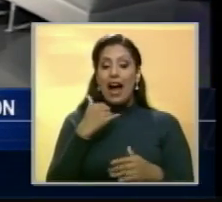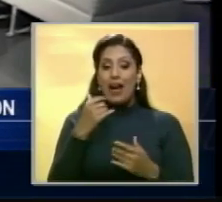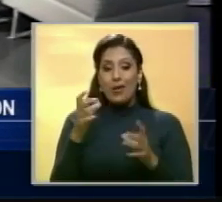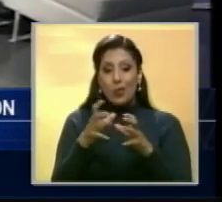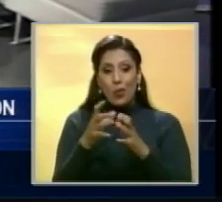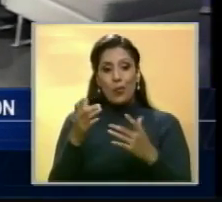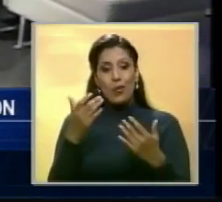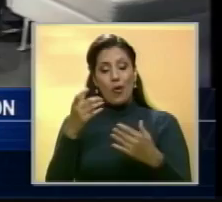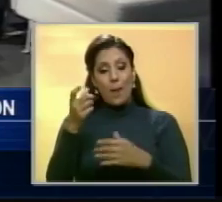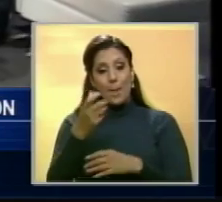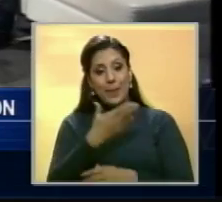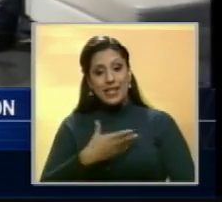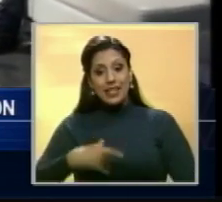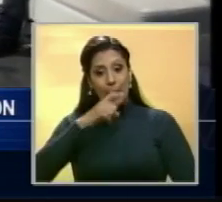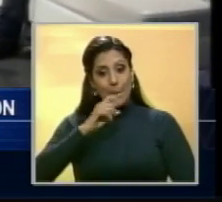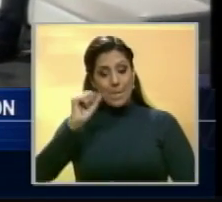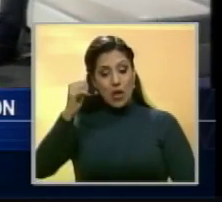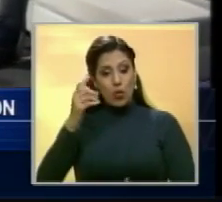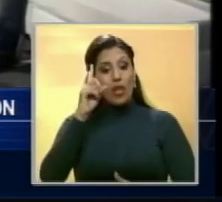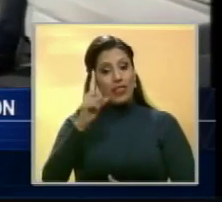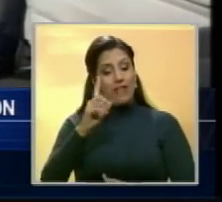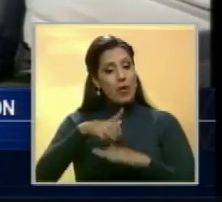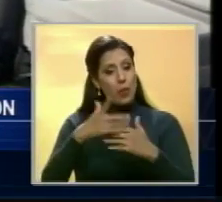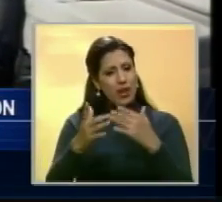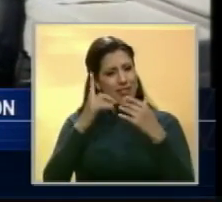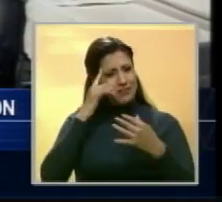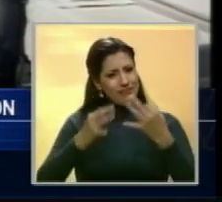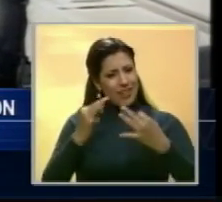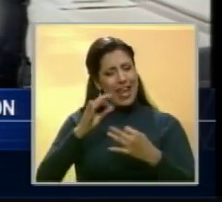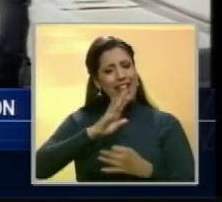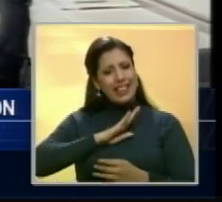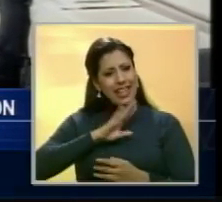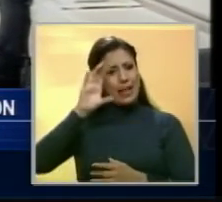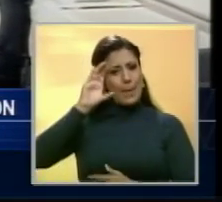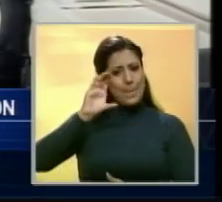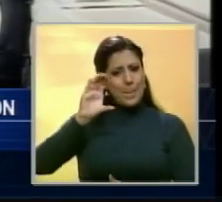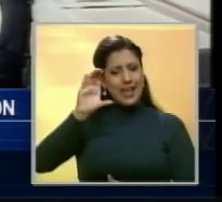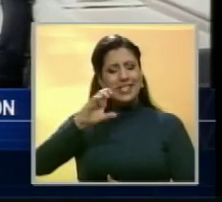de excepción ejecutado por el presidente Nicolás Maduro, porque a su juicio hay condiciones en el